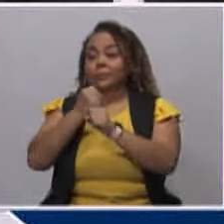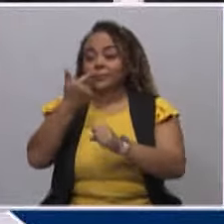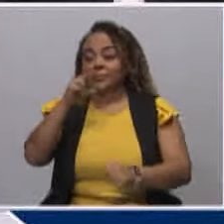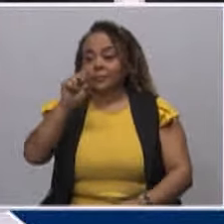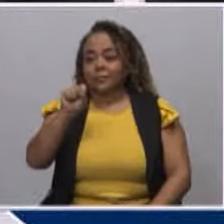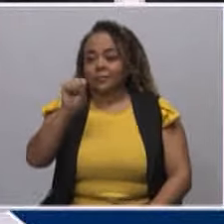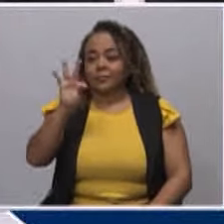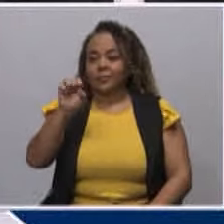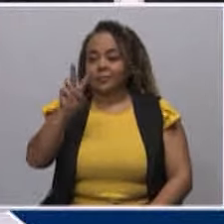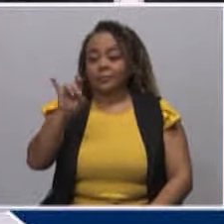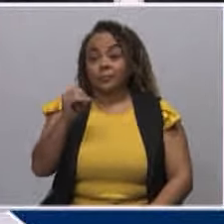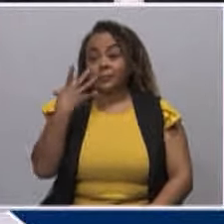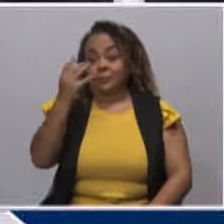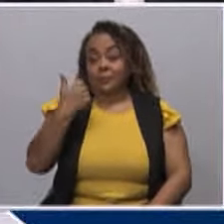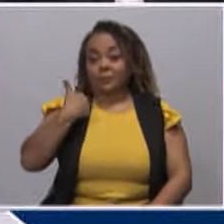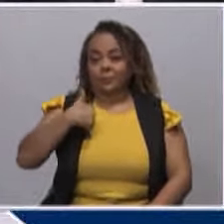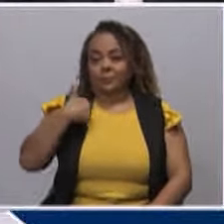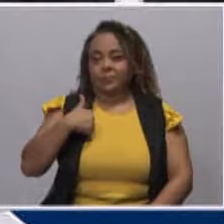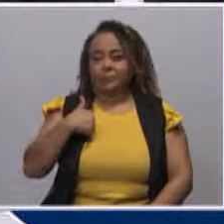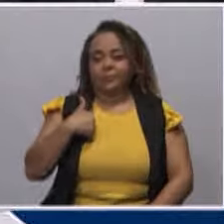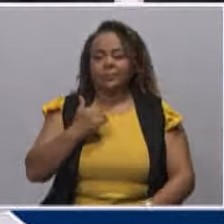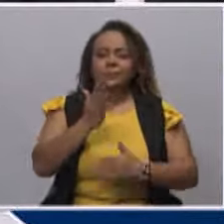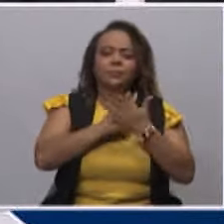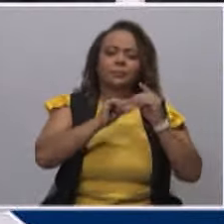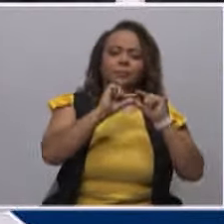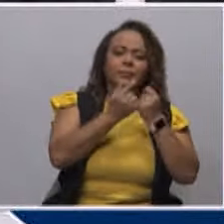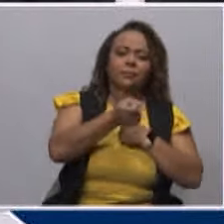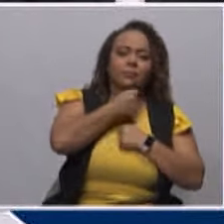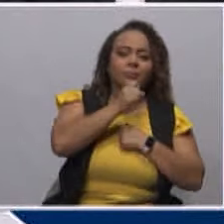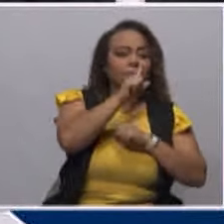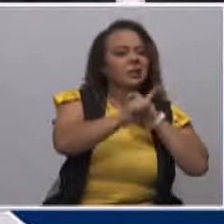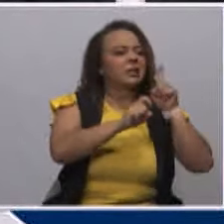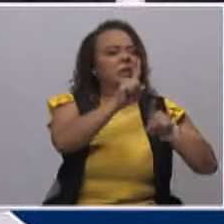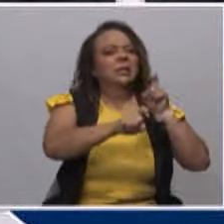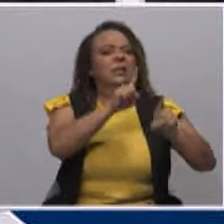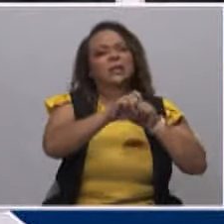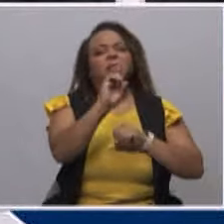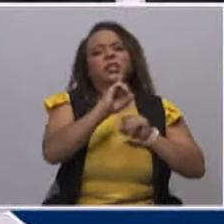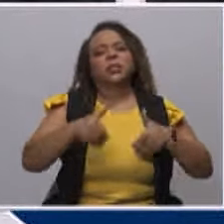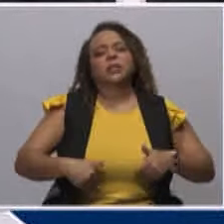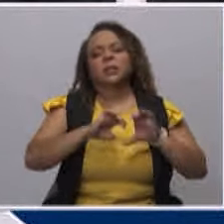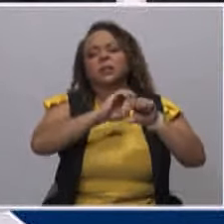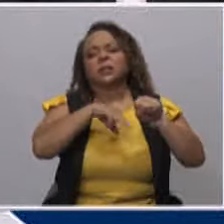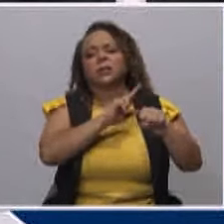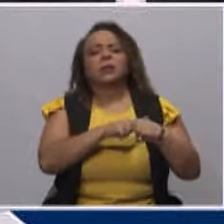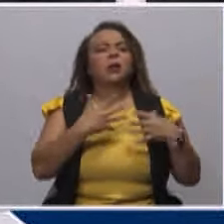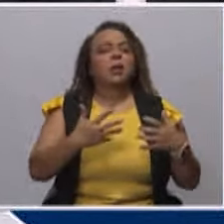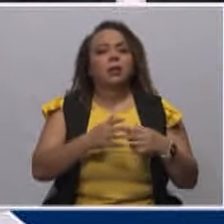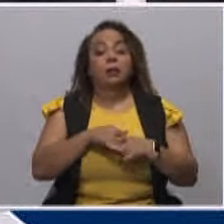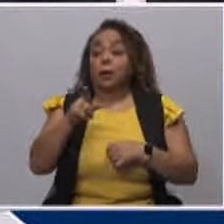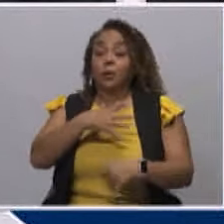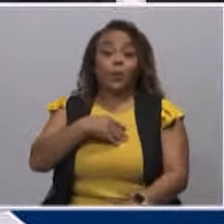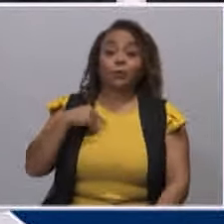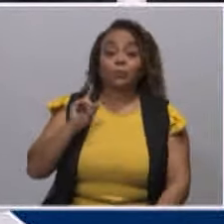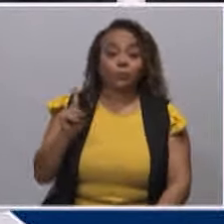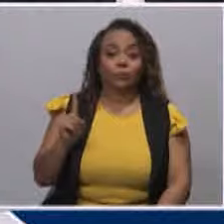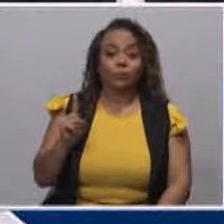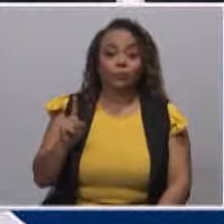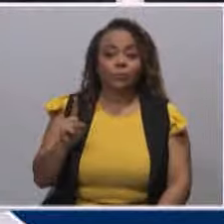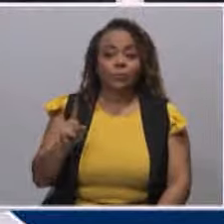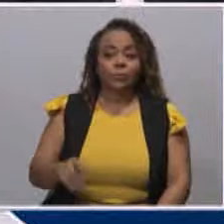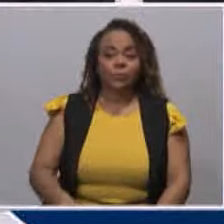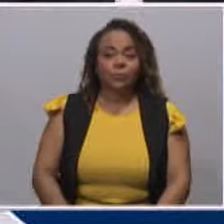algunos días Argentina algún sector de los medios que empezaron a preguntar Dónde está el técnico de la selección que qué barbaridad a él no le